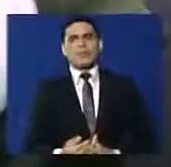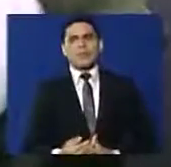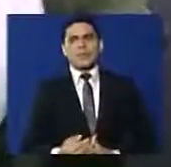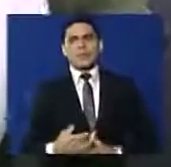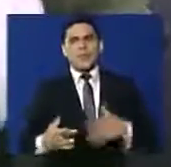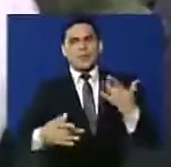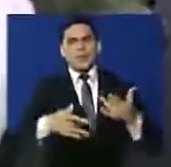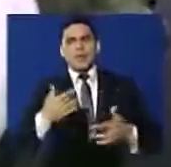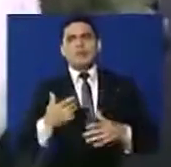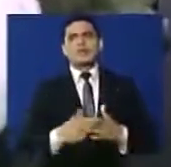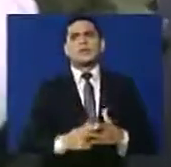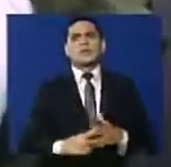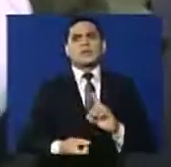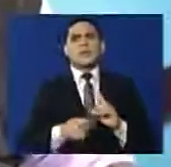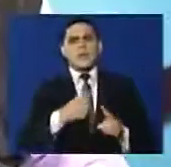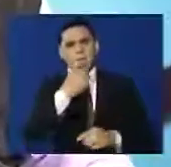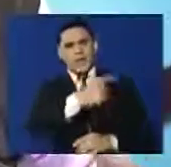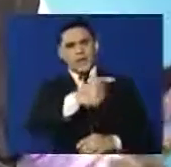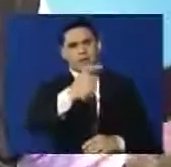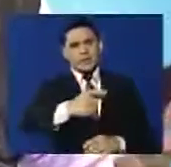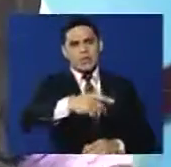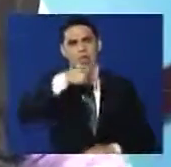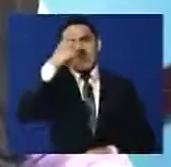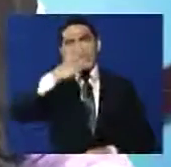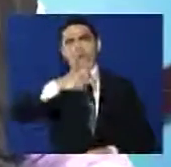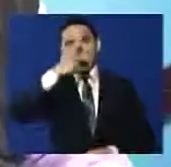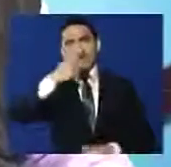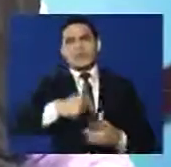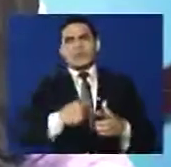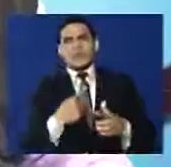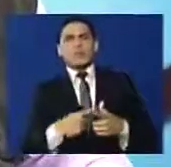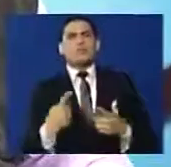actuación desleal desde mi punto de vista de algunos políticos.